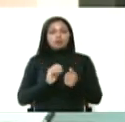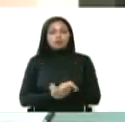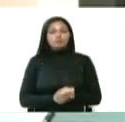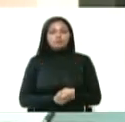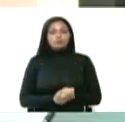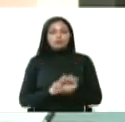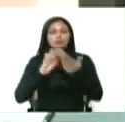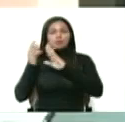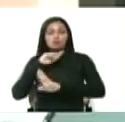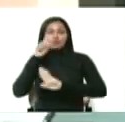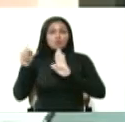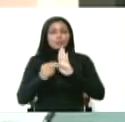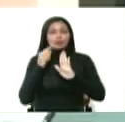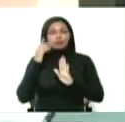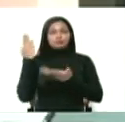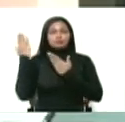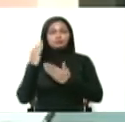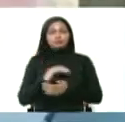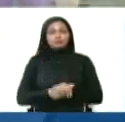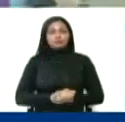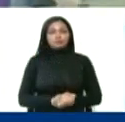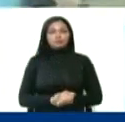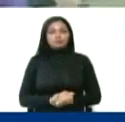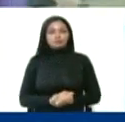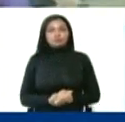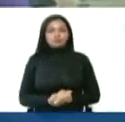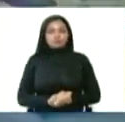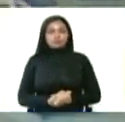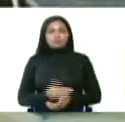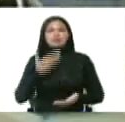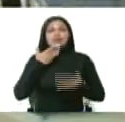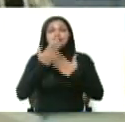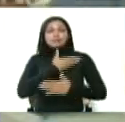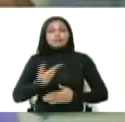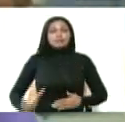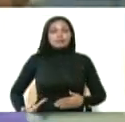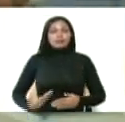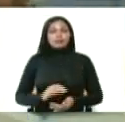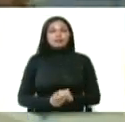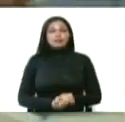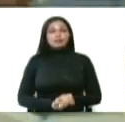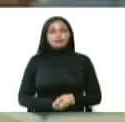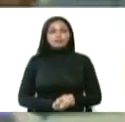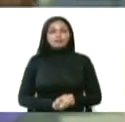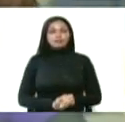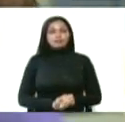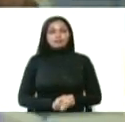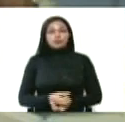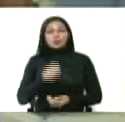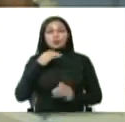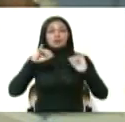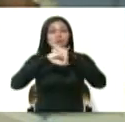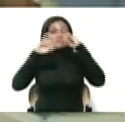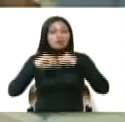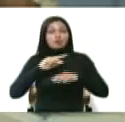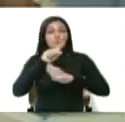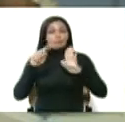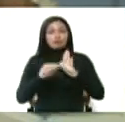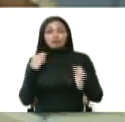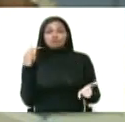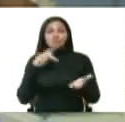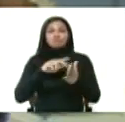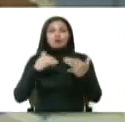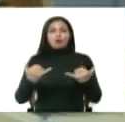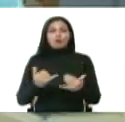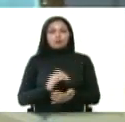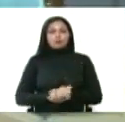Adentro 100%. Adelante, la cava. Gracias, presidente. Y bueno, muy felices. Hoy estamos aquí